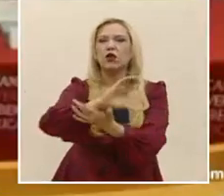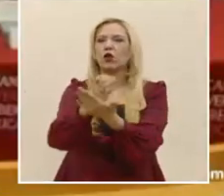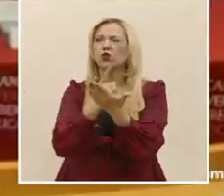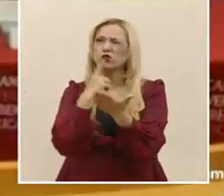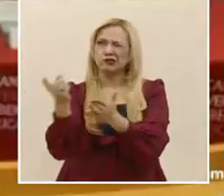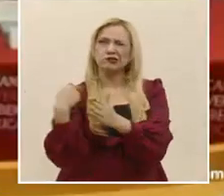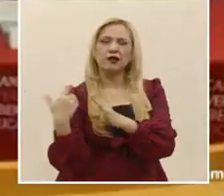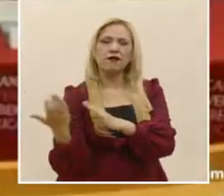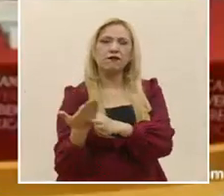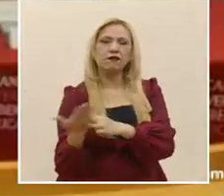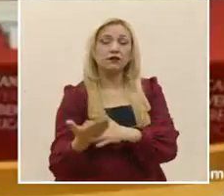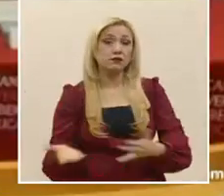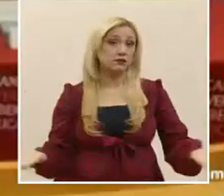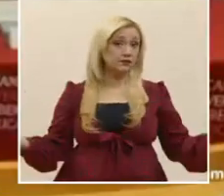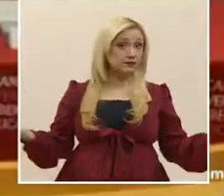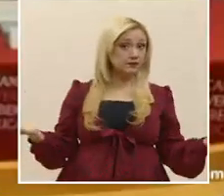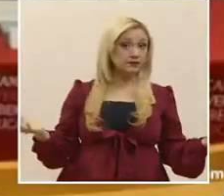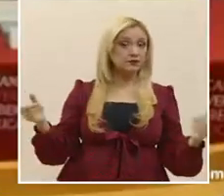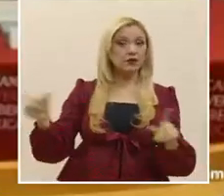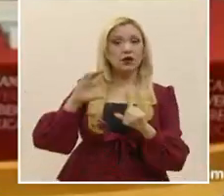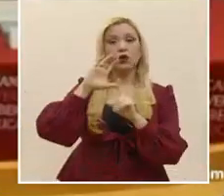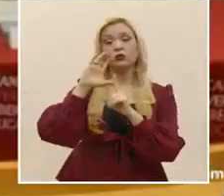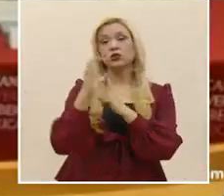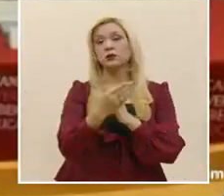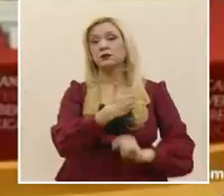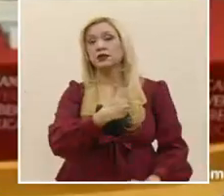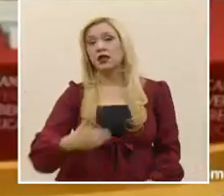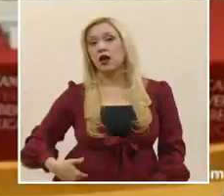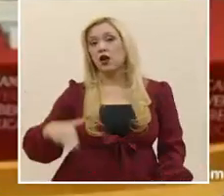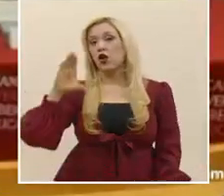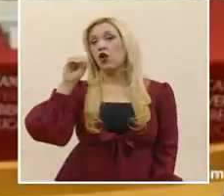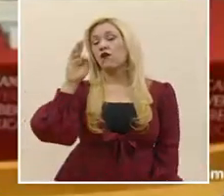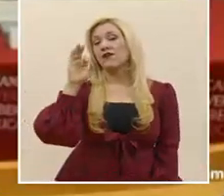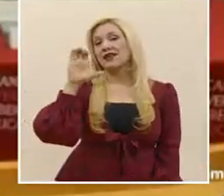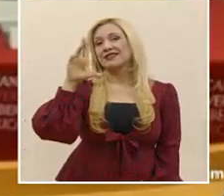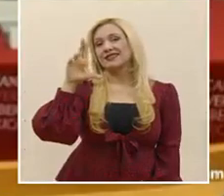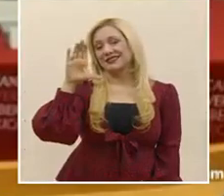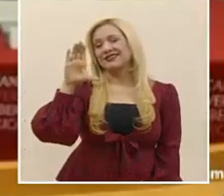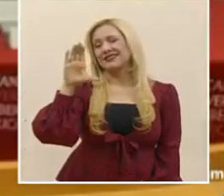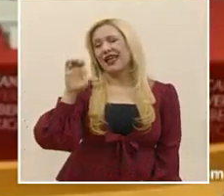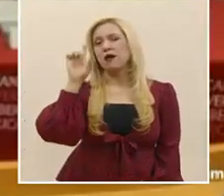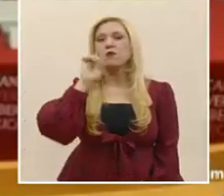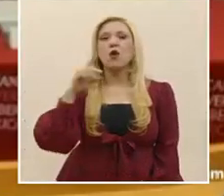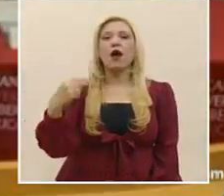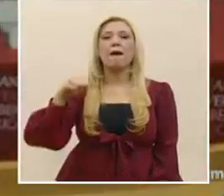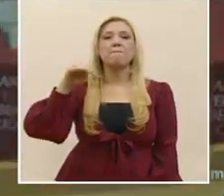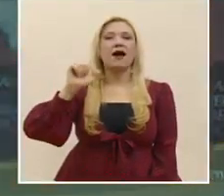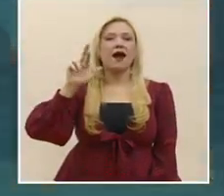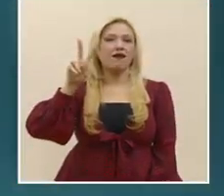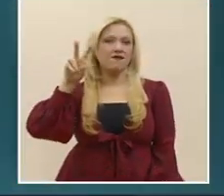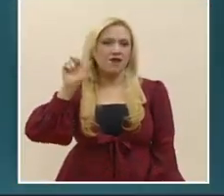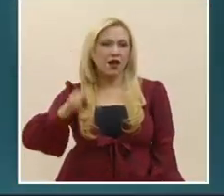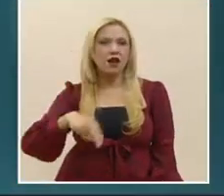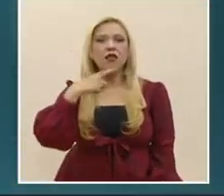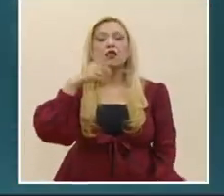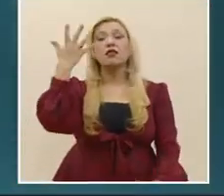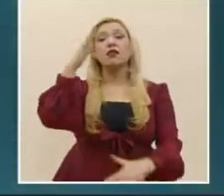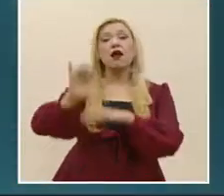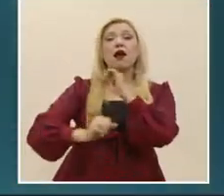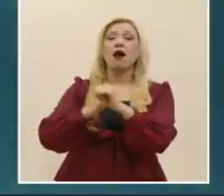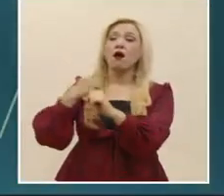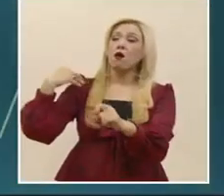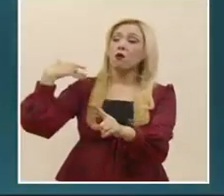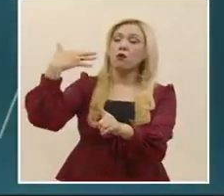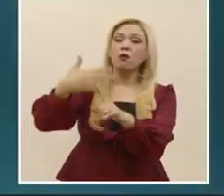Marván, comisionada presidenta de la COFECE. En la conferencia, La competencia económica en México a 10 años de las